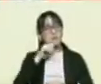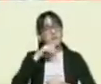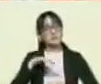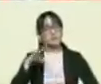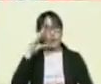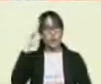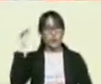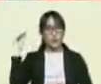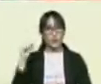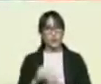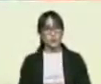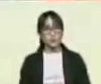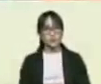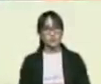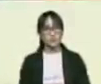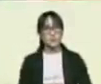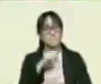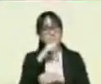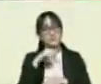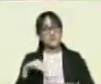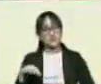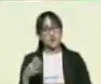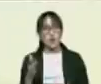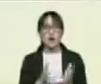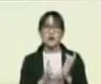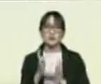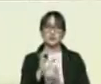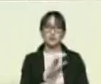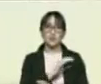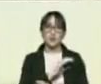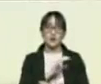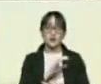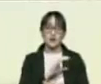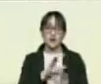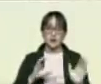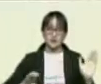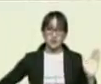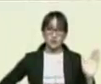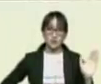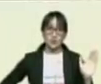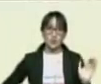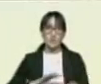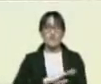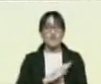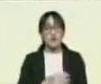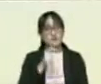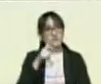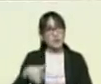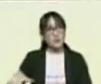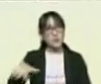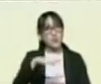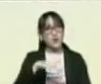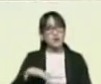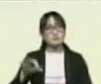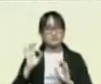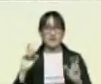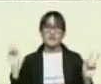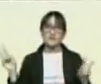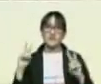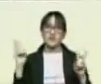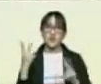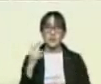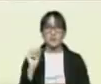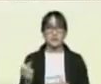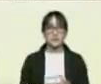Dios, con la bendición de nuestro Señor Jesucristo y con la fuerza del pueblo. Vamos a la gran victoria